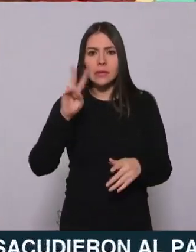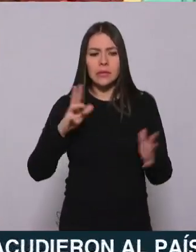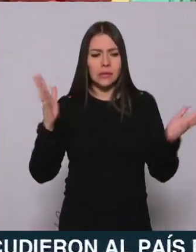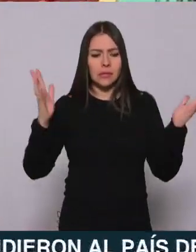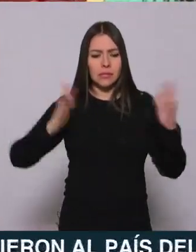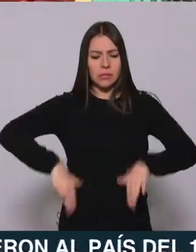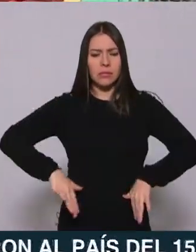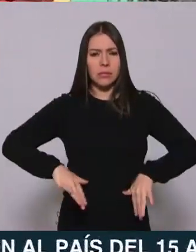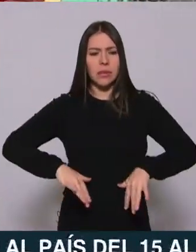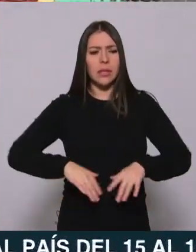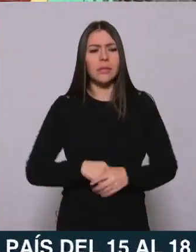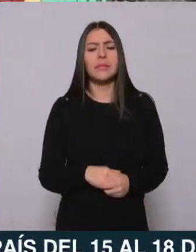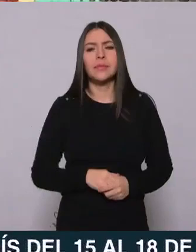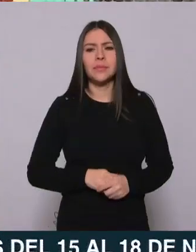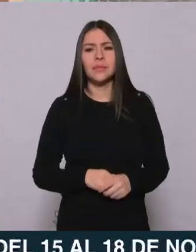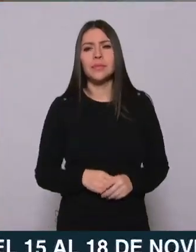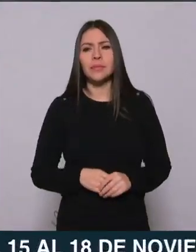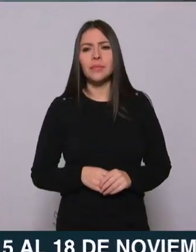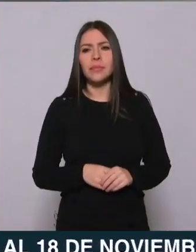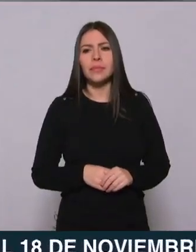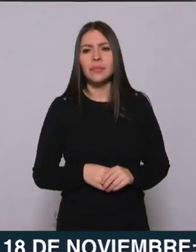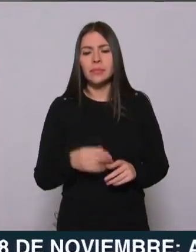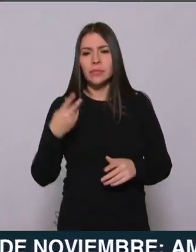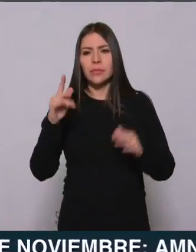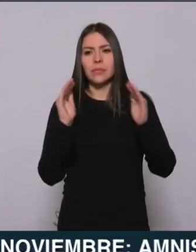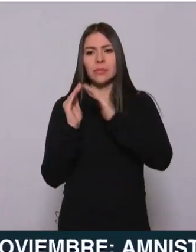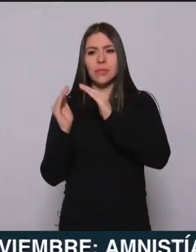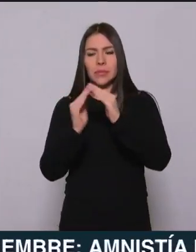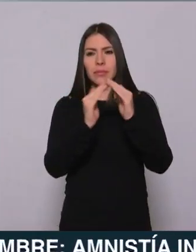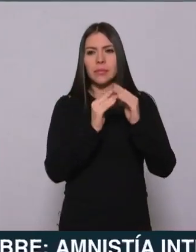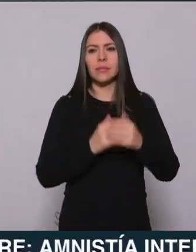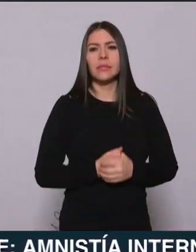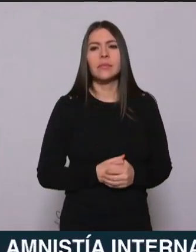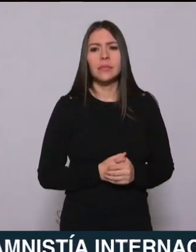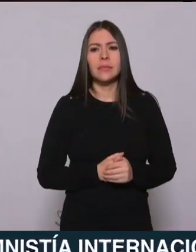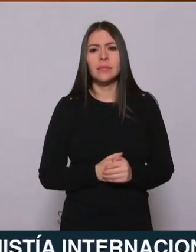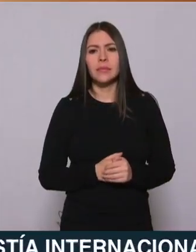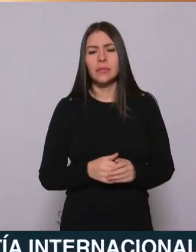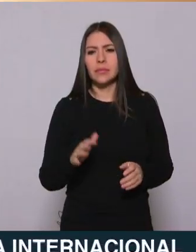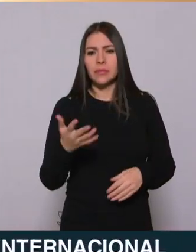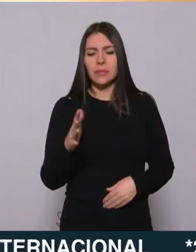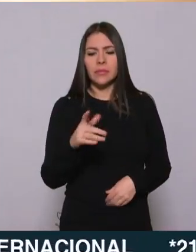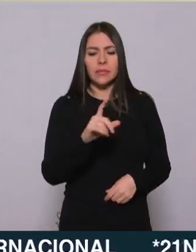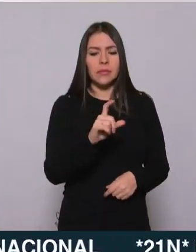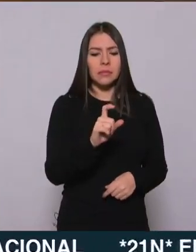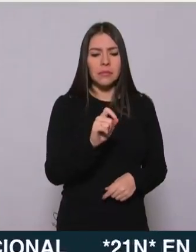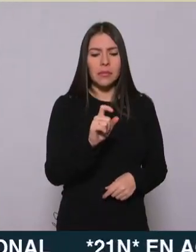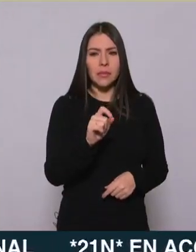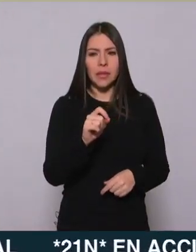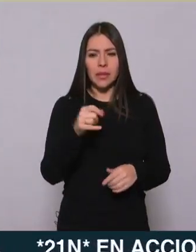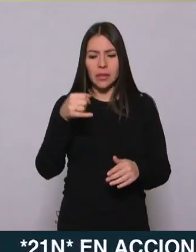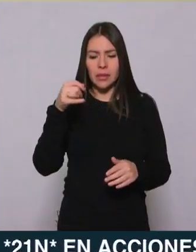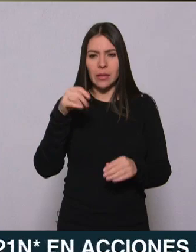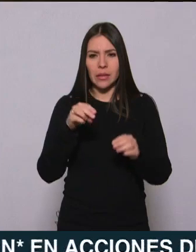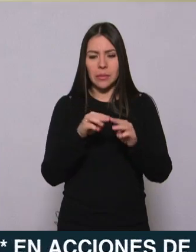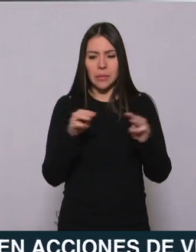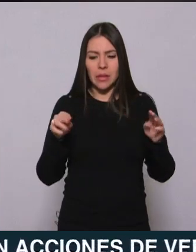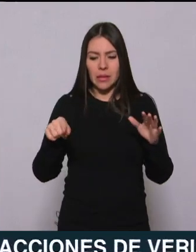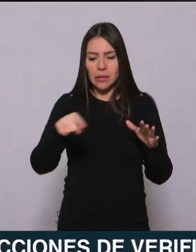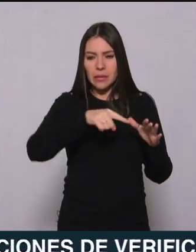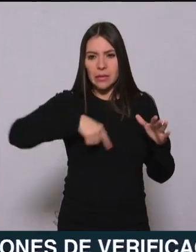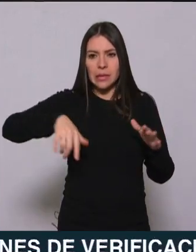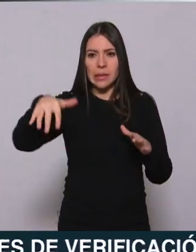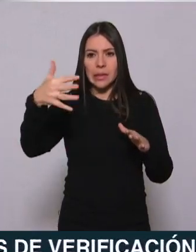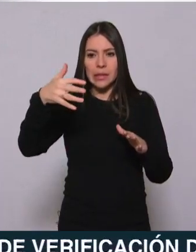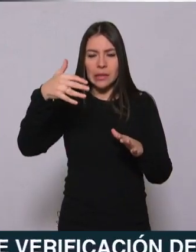justo debajo de sus domicilios. De 20 a 30 metros de diámetro y 15 de profundidad es la falla